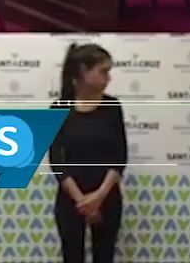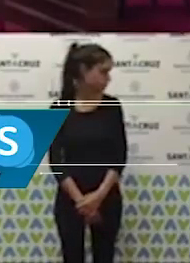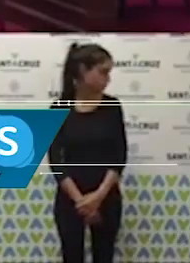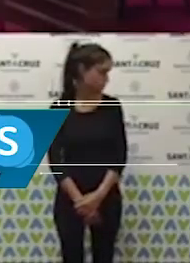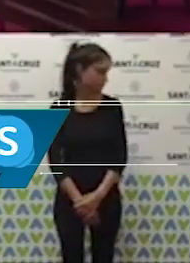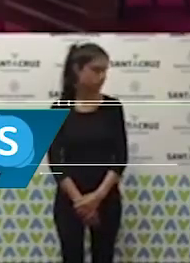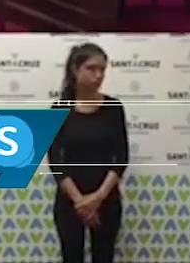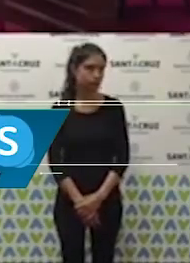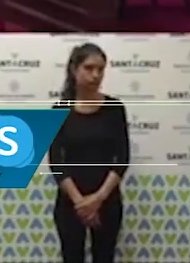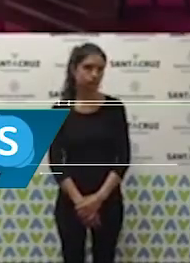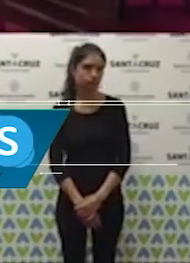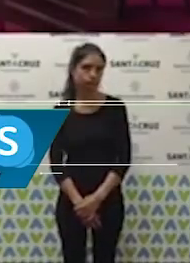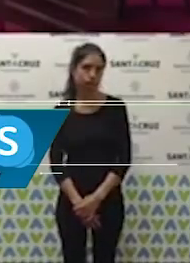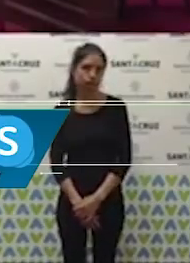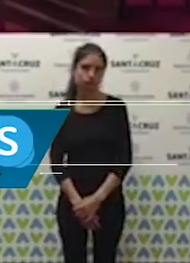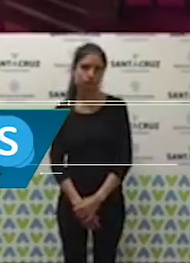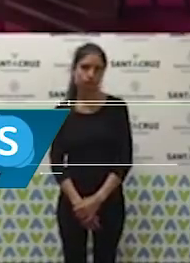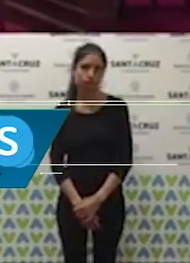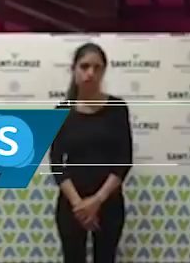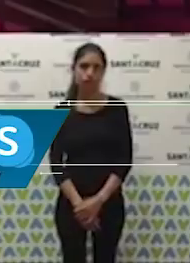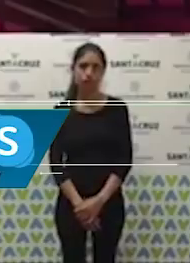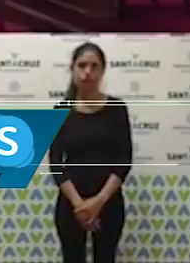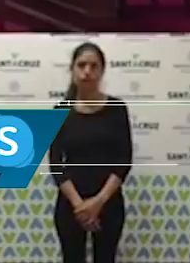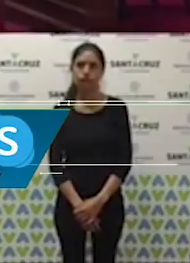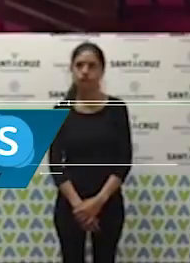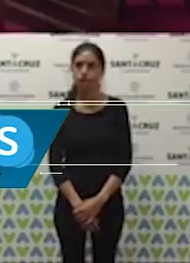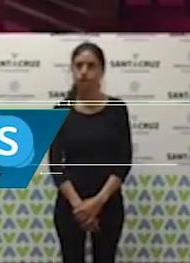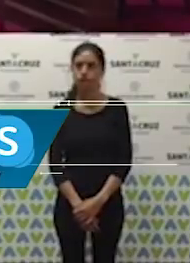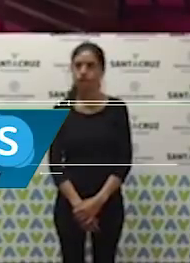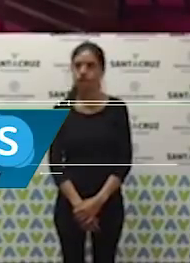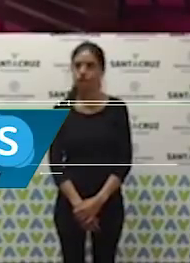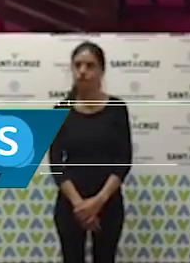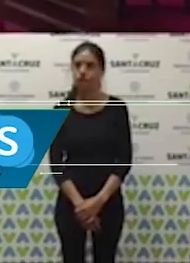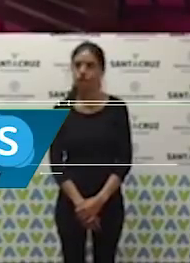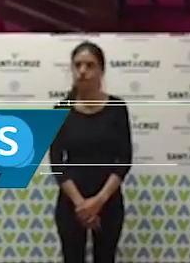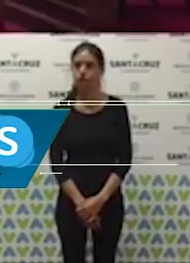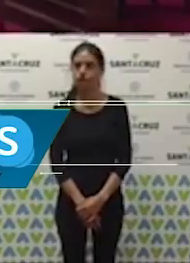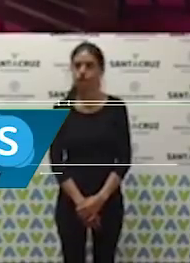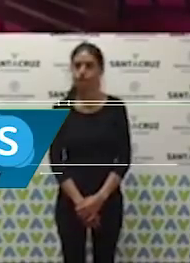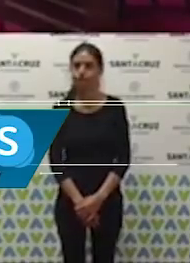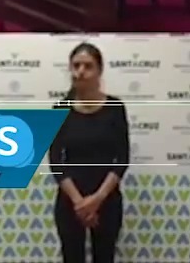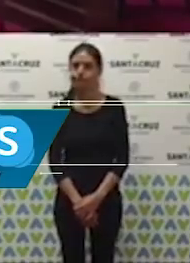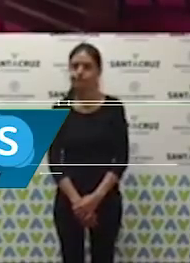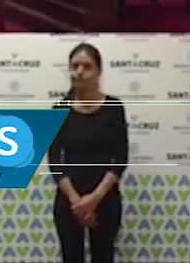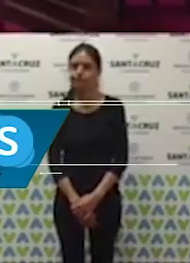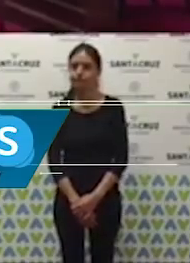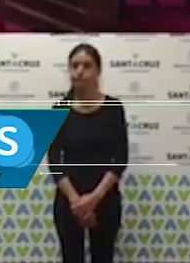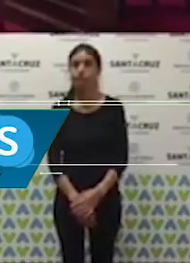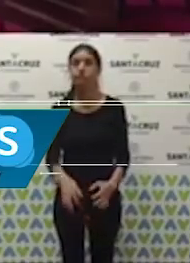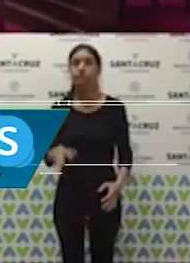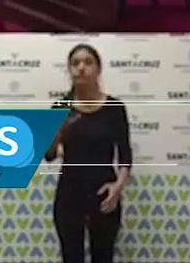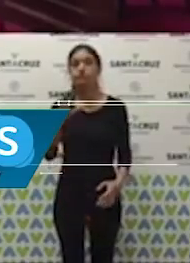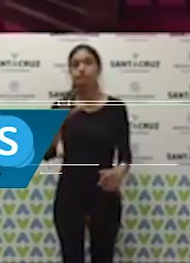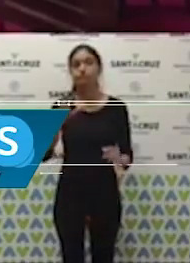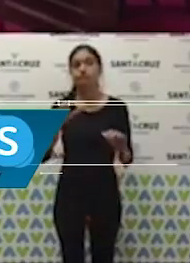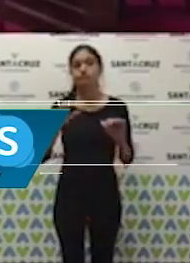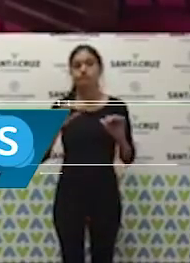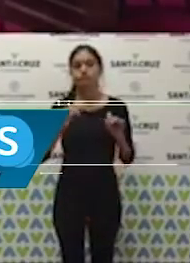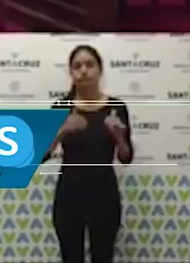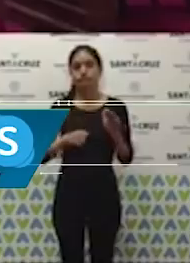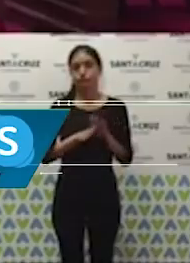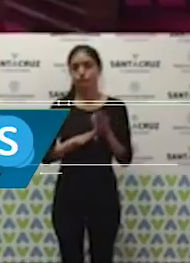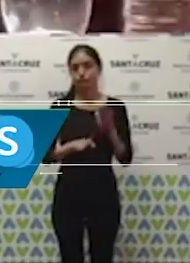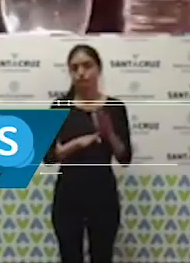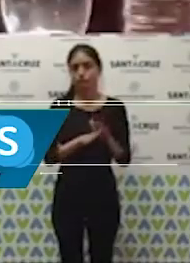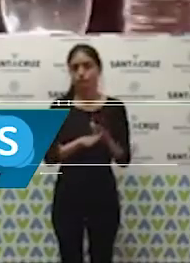Cruz abre posibilidades, por ejemplo, en el municipio de Güímar, que es un municipio que está entre